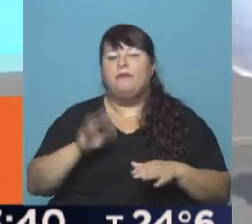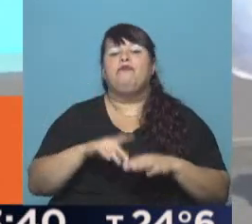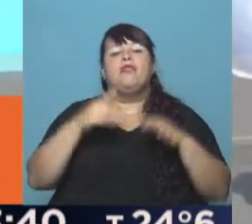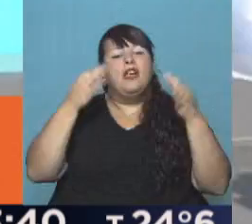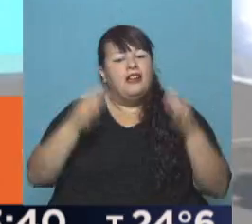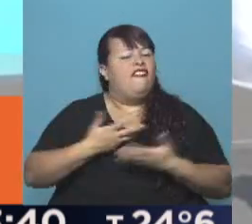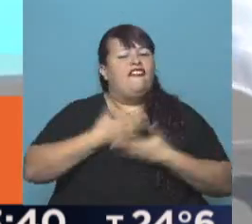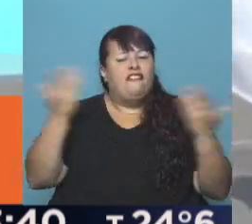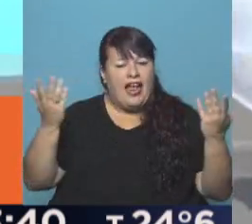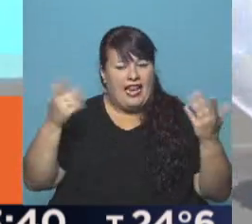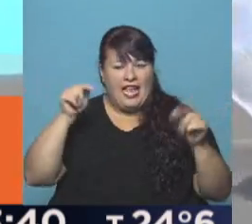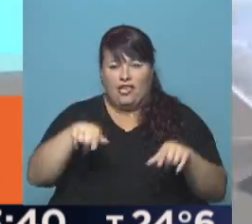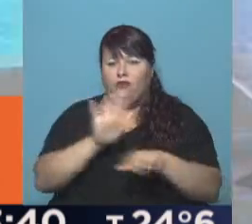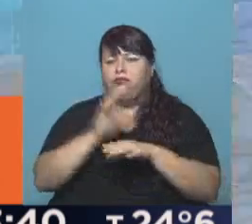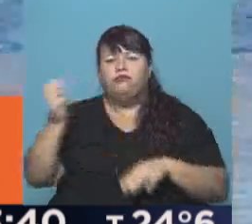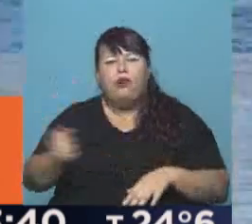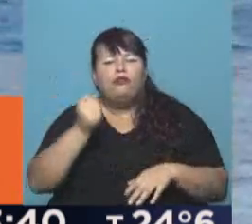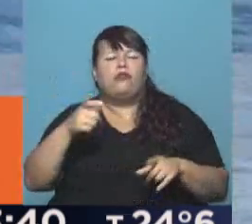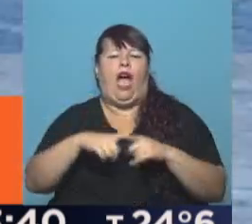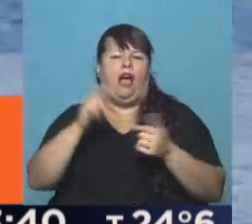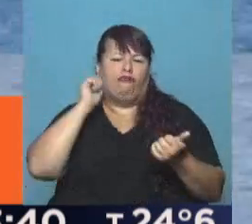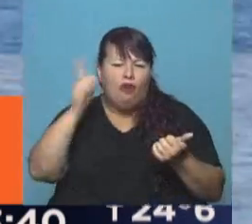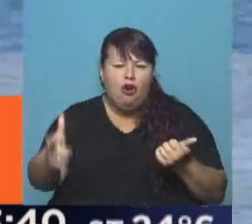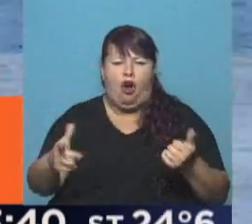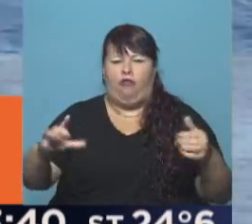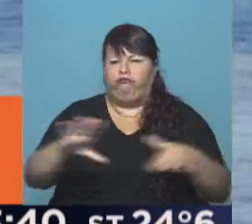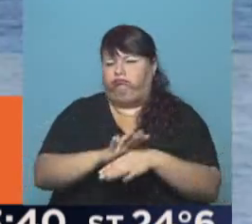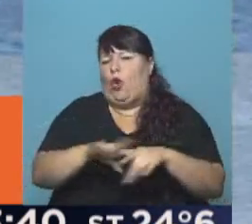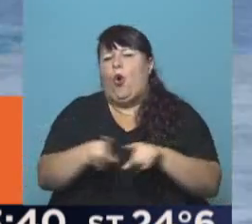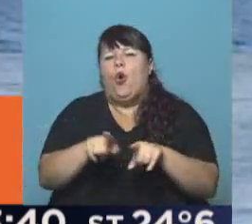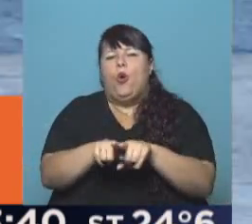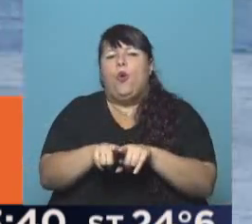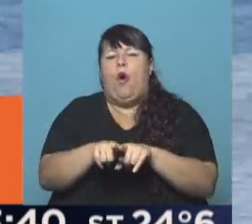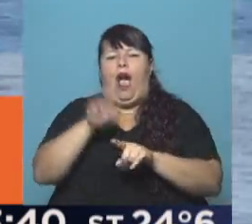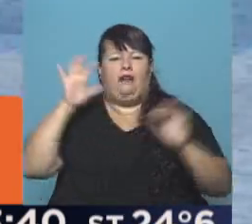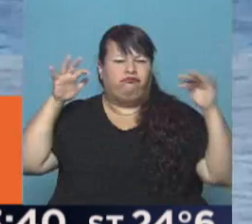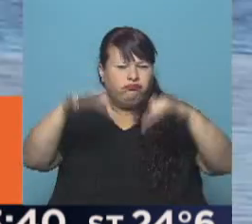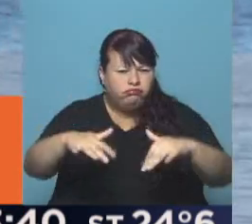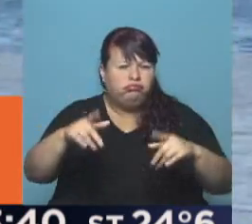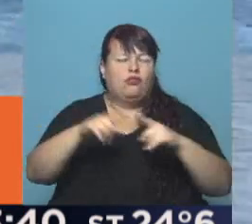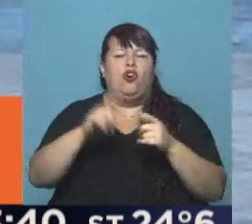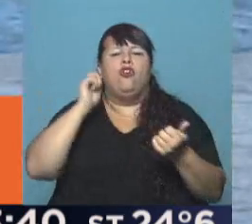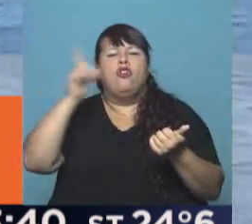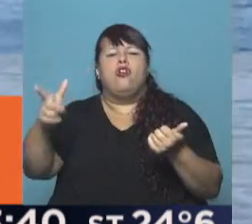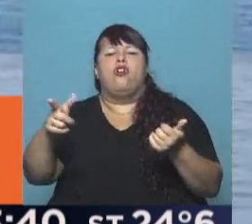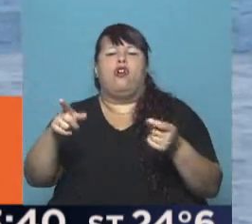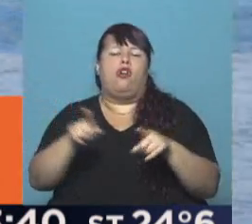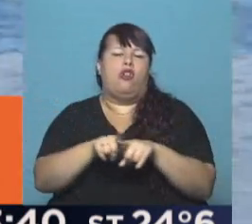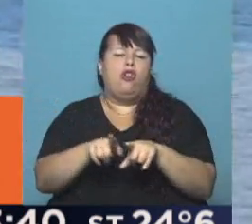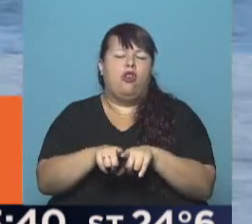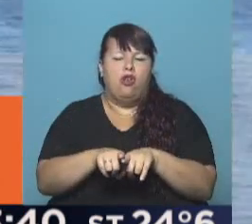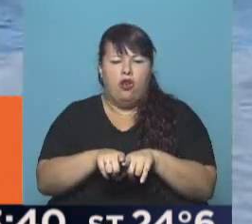realmente feliz por lo que esto ha significado por el éxito que he tenido el nivel de convocatoria por el éxito